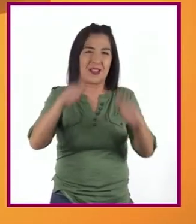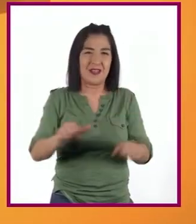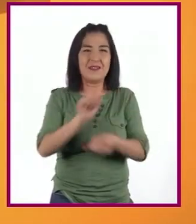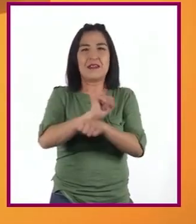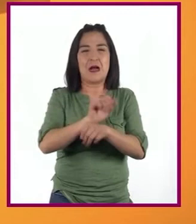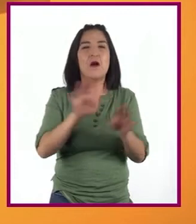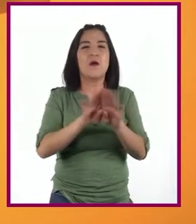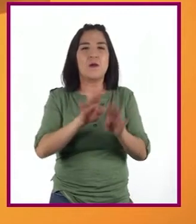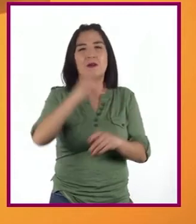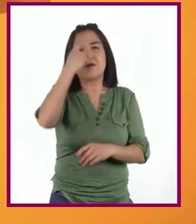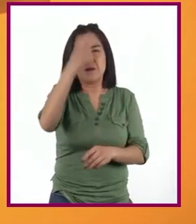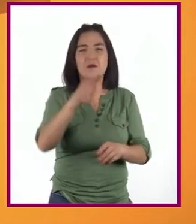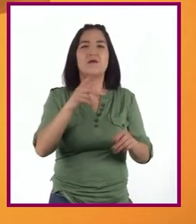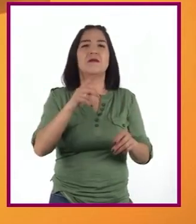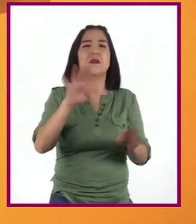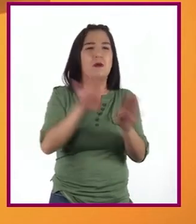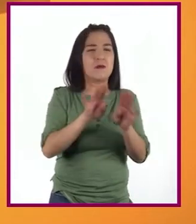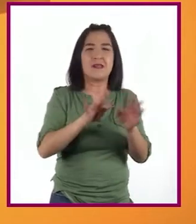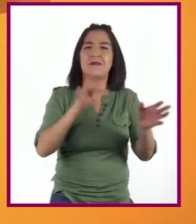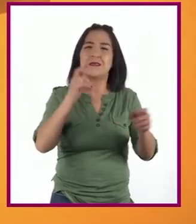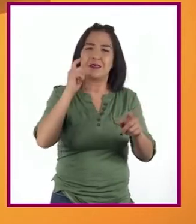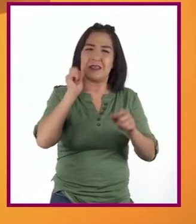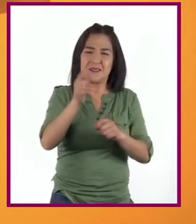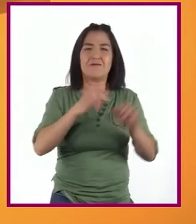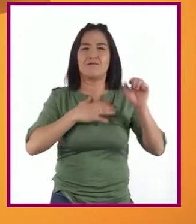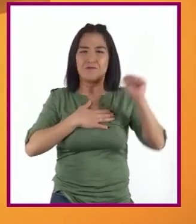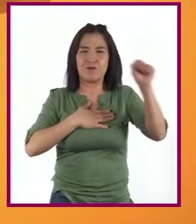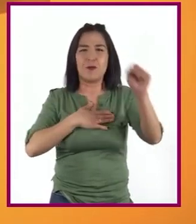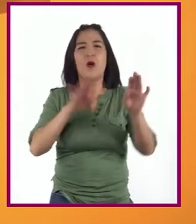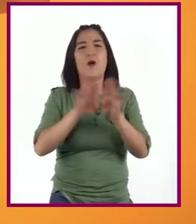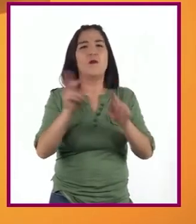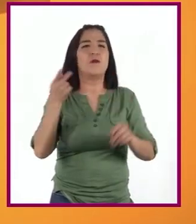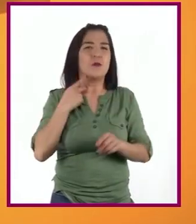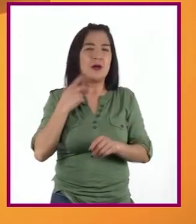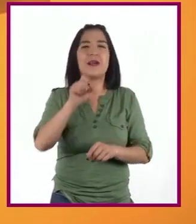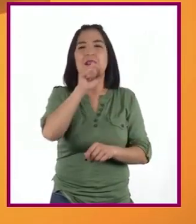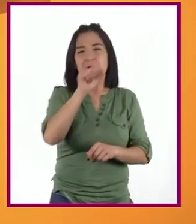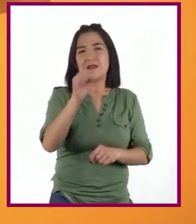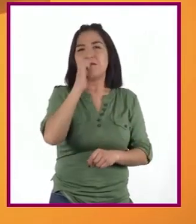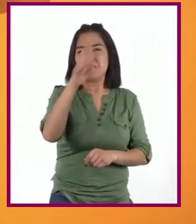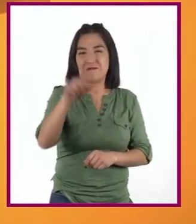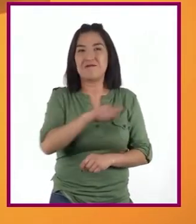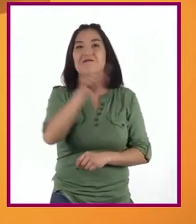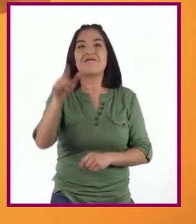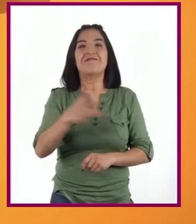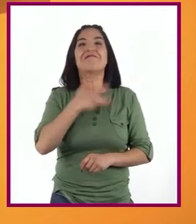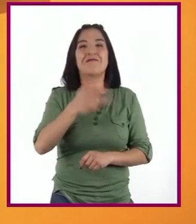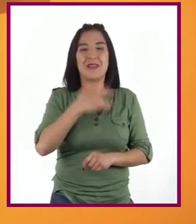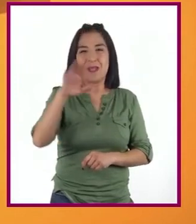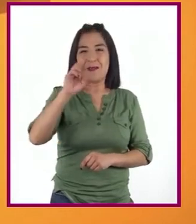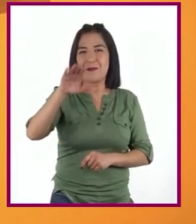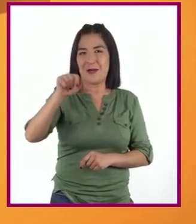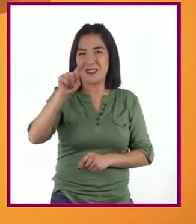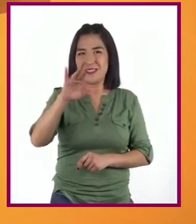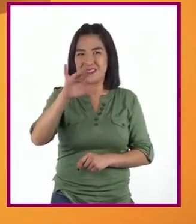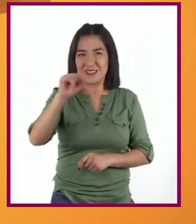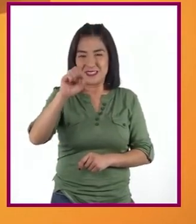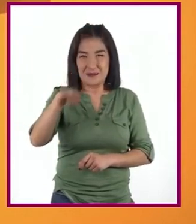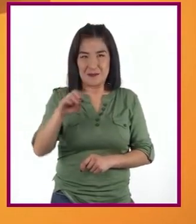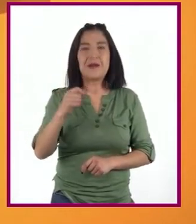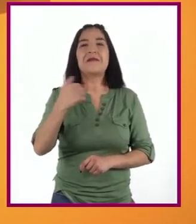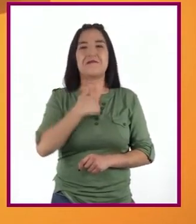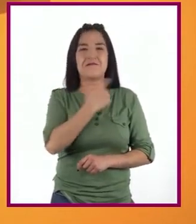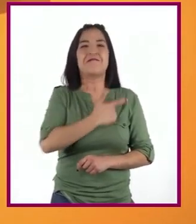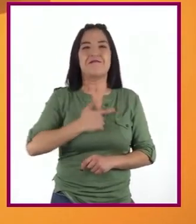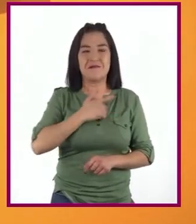con causas políticas o movimientos espirituales diversos. ¿Qué les pareció el romanticismo? A mí me